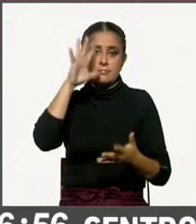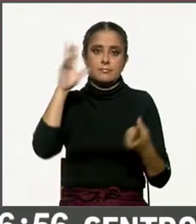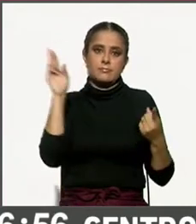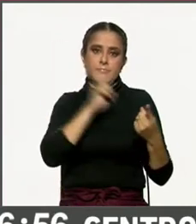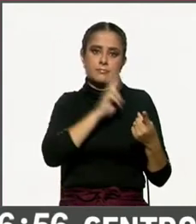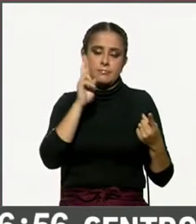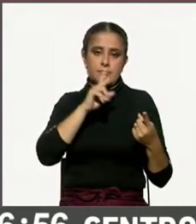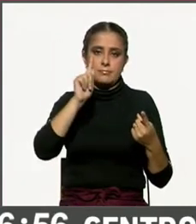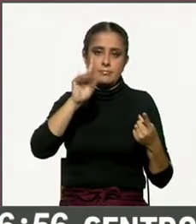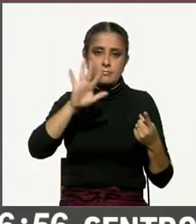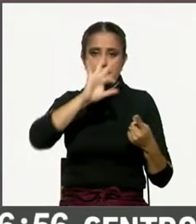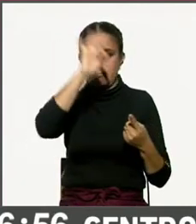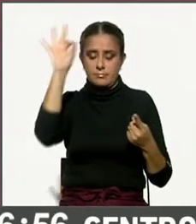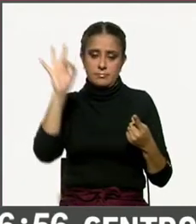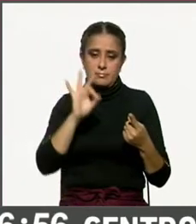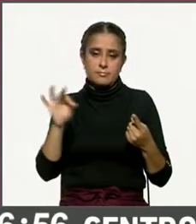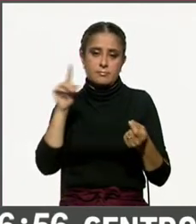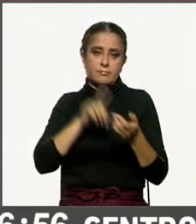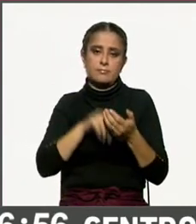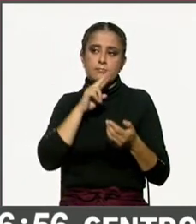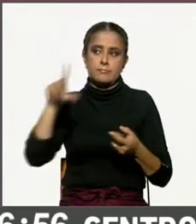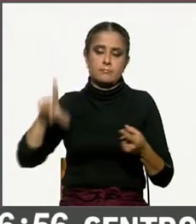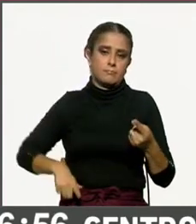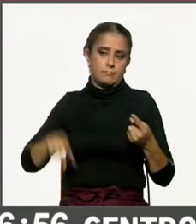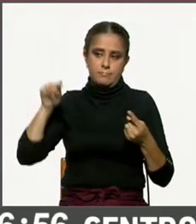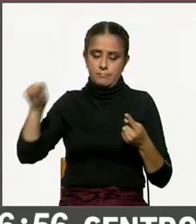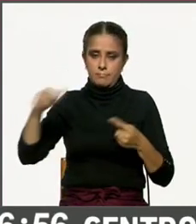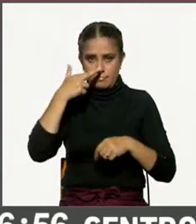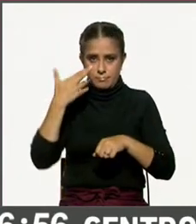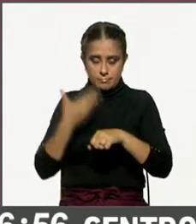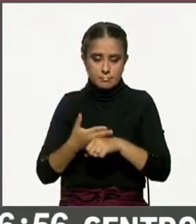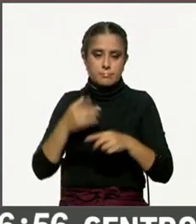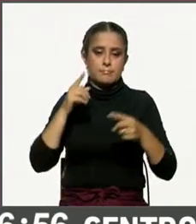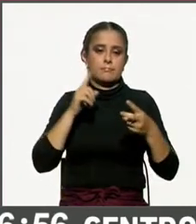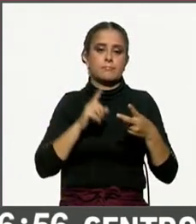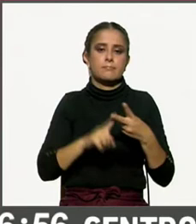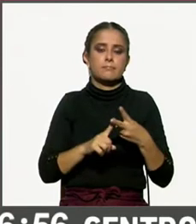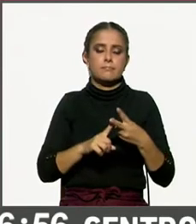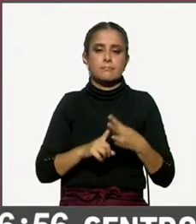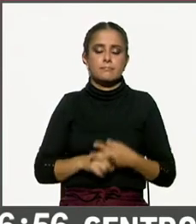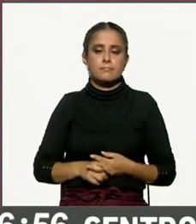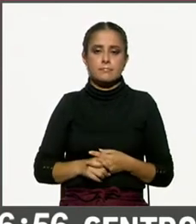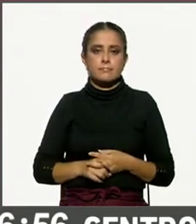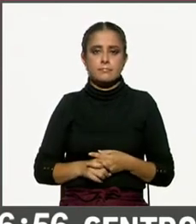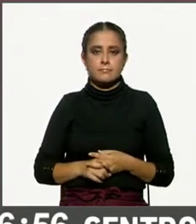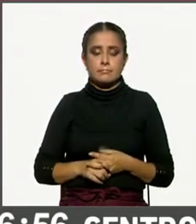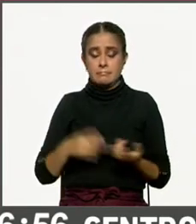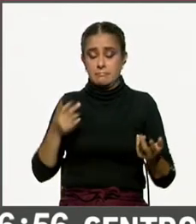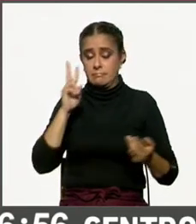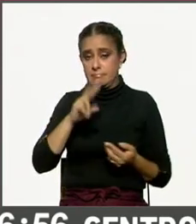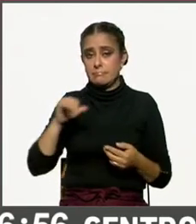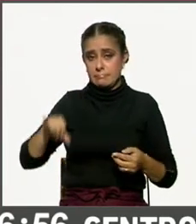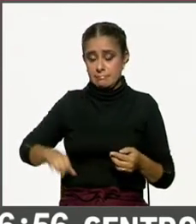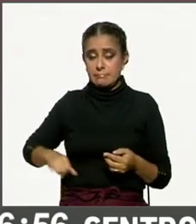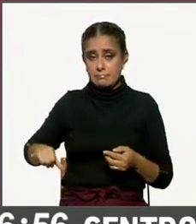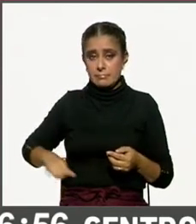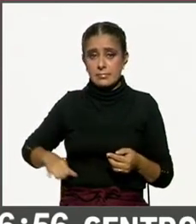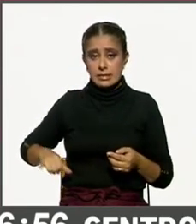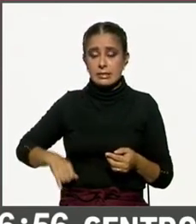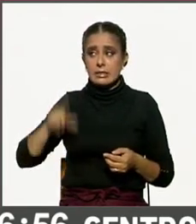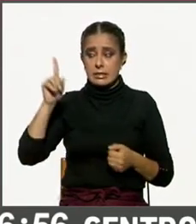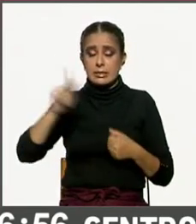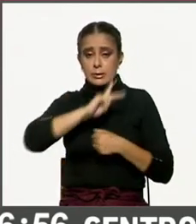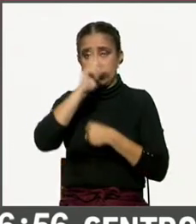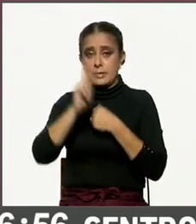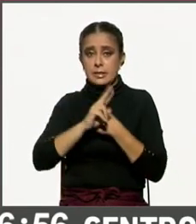75% te lo da en primera respuesta y 16% en segunda respuesta. Es más interesante, ¿no? Que es un país que entonces